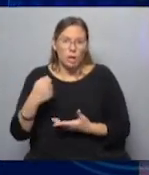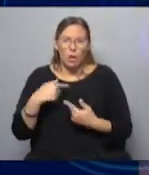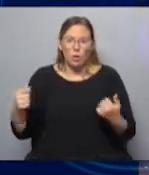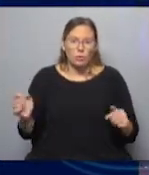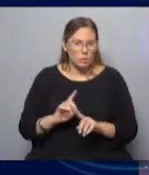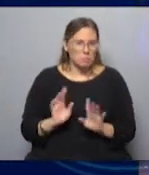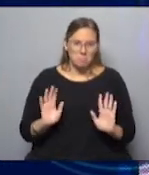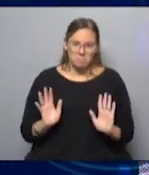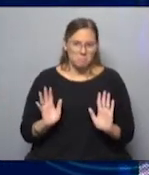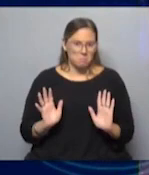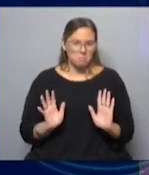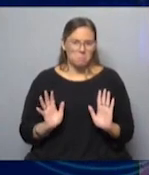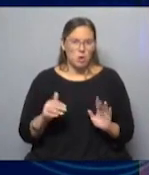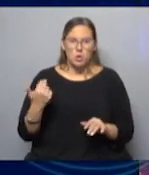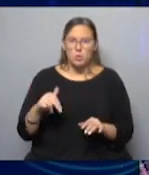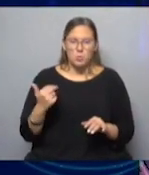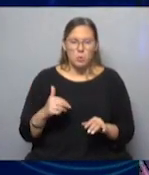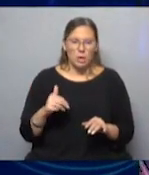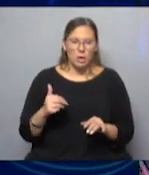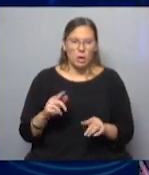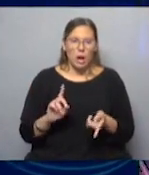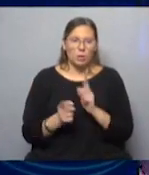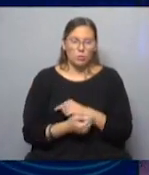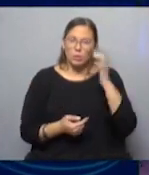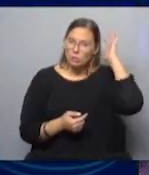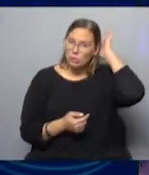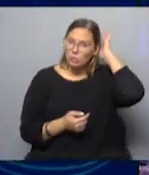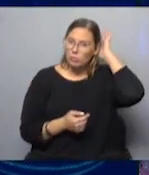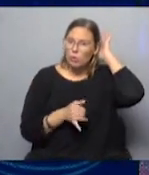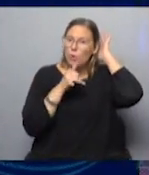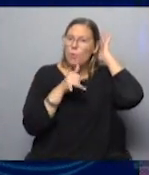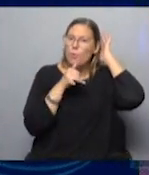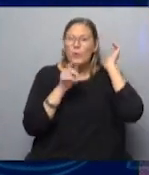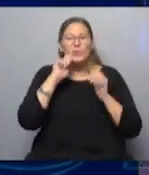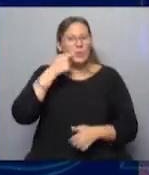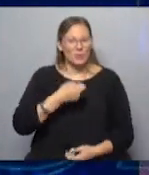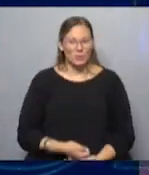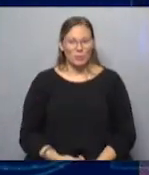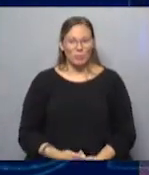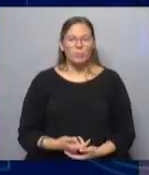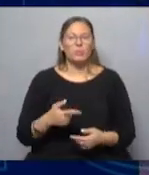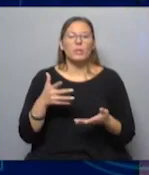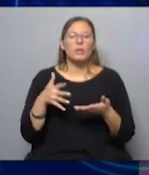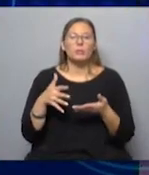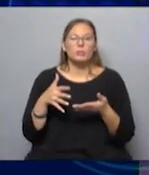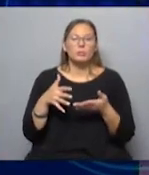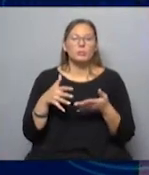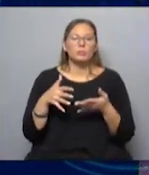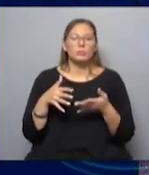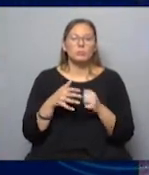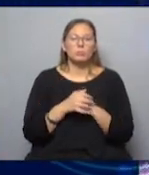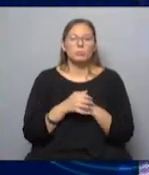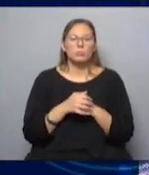cosa fui tal o no nunca viví nada de eso lo contrario fue un cuento de hadas tenés un punto en el que decís